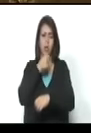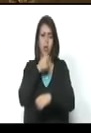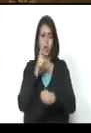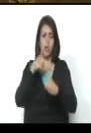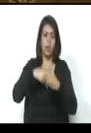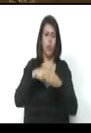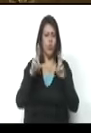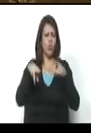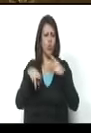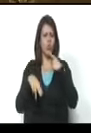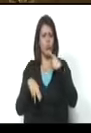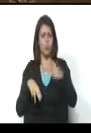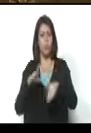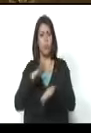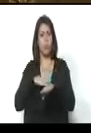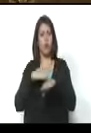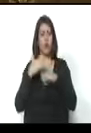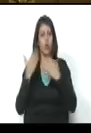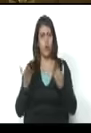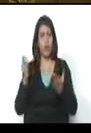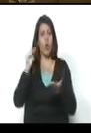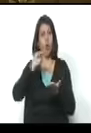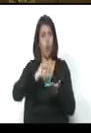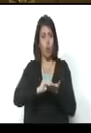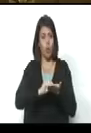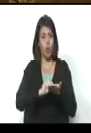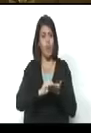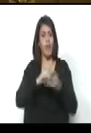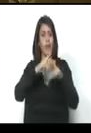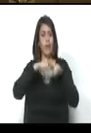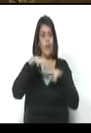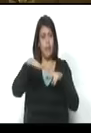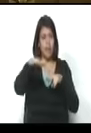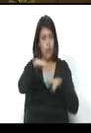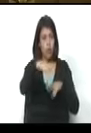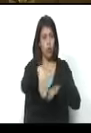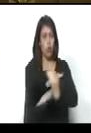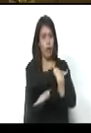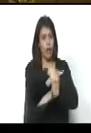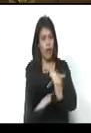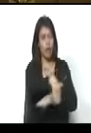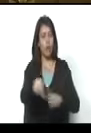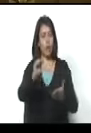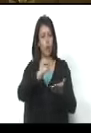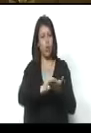jamás dijo por qué ese fenómeno vuelve otra vez a las calles.